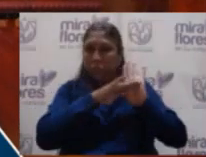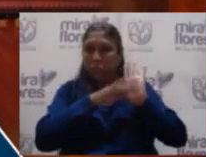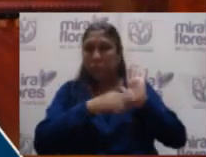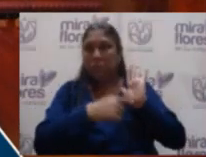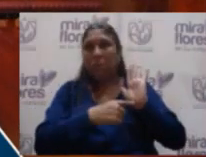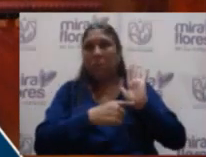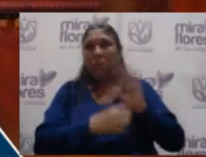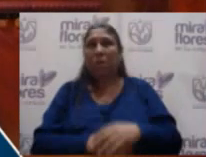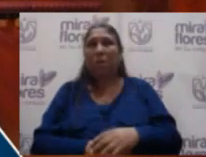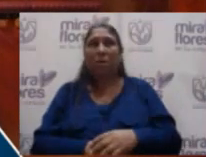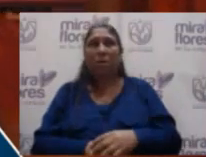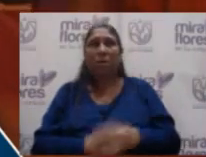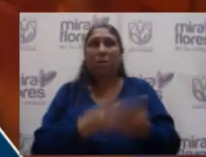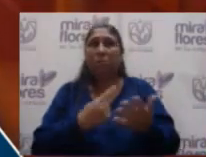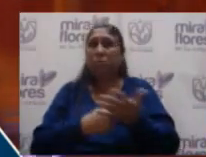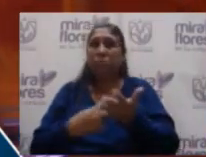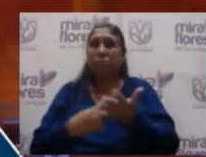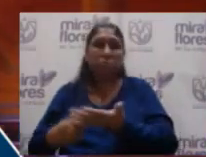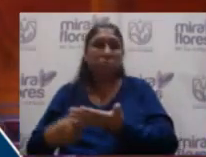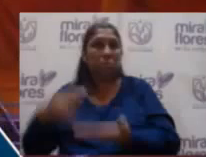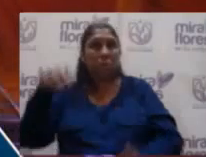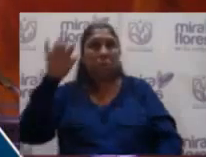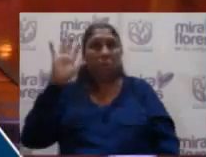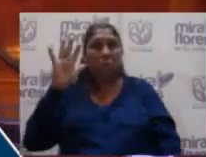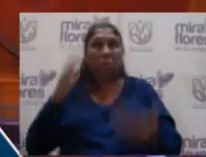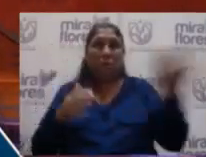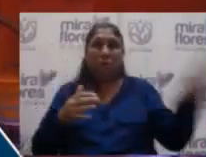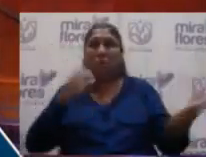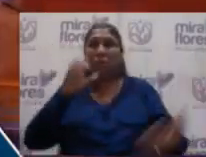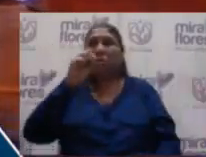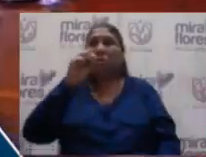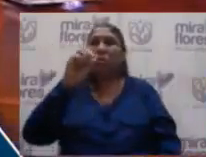Bien, al debate, señor Sousa.